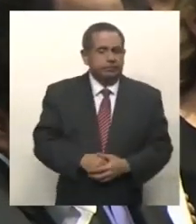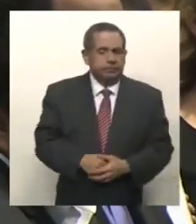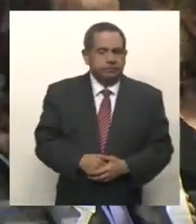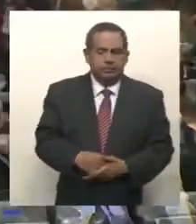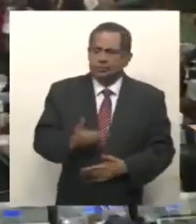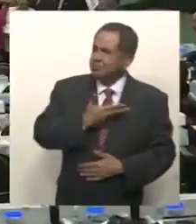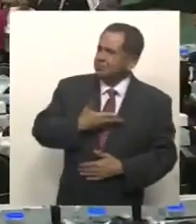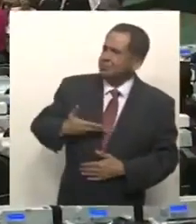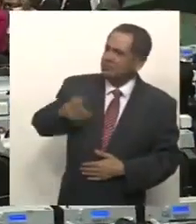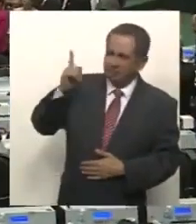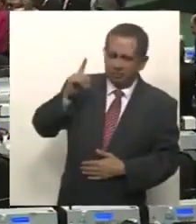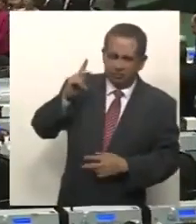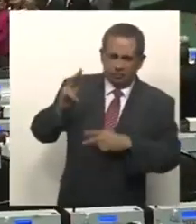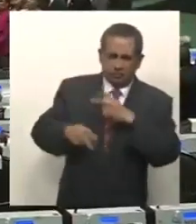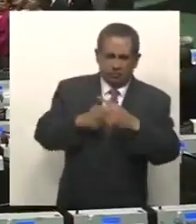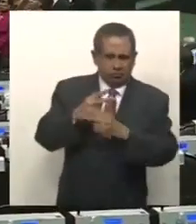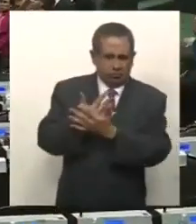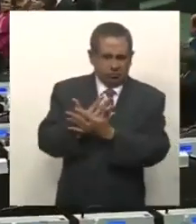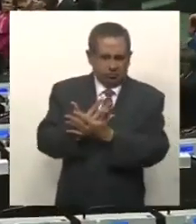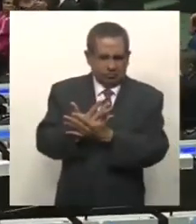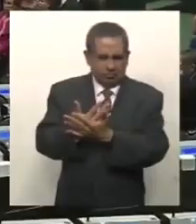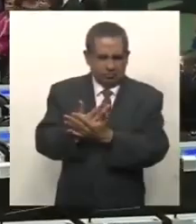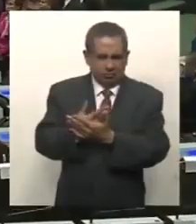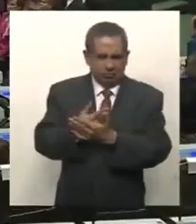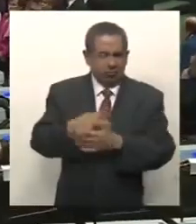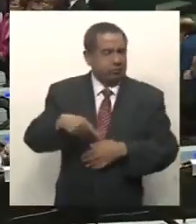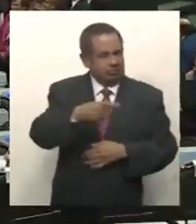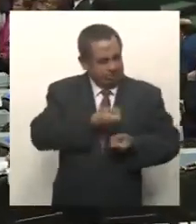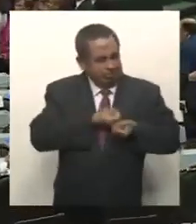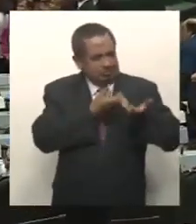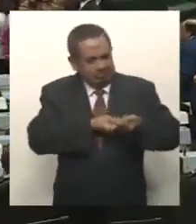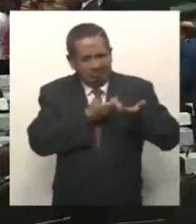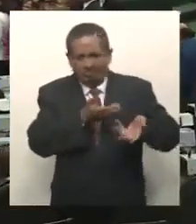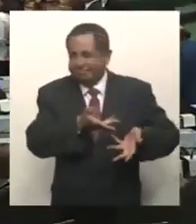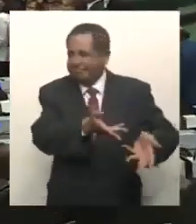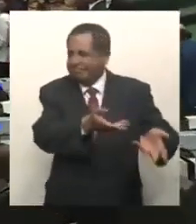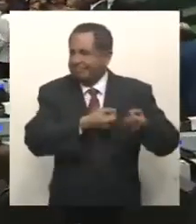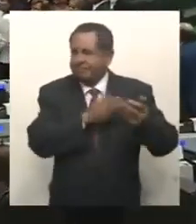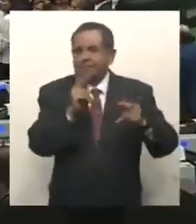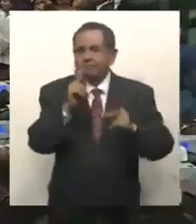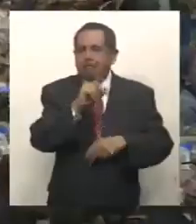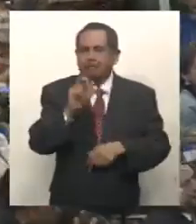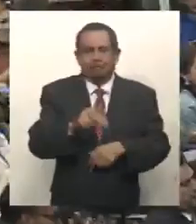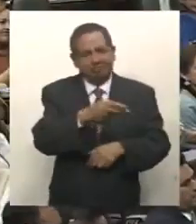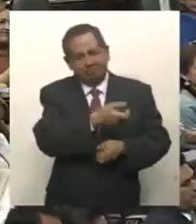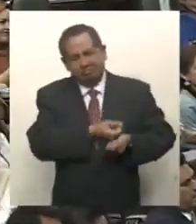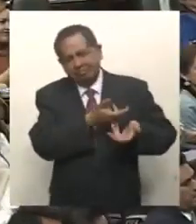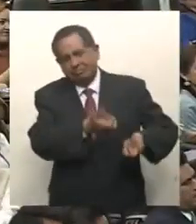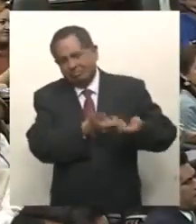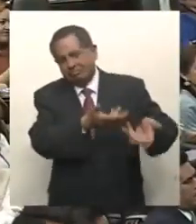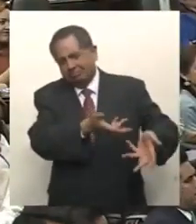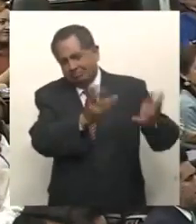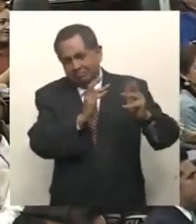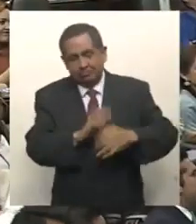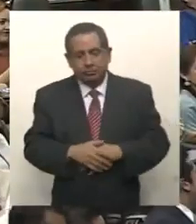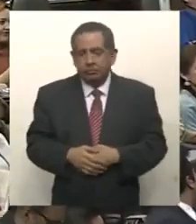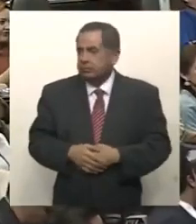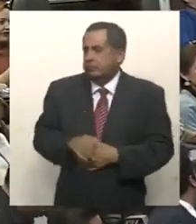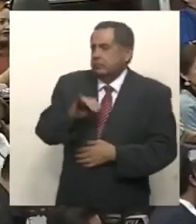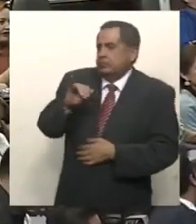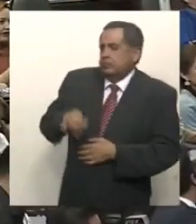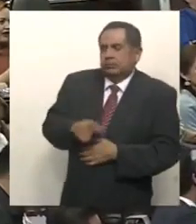Presidente, voy a esperar que se desahoguen los compañeros del PAN. Le pido nada más, no vas a acabar. No